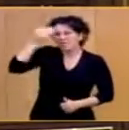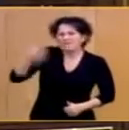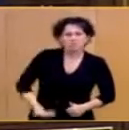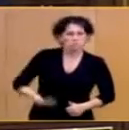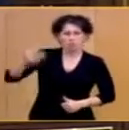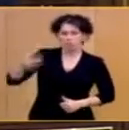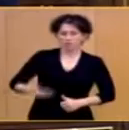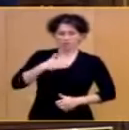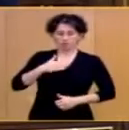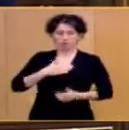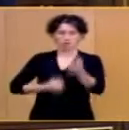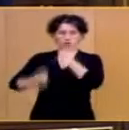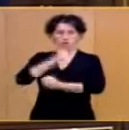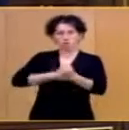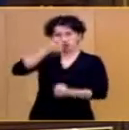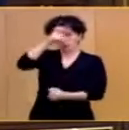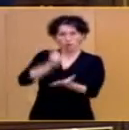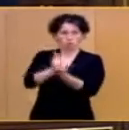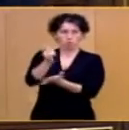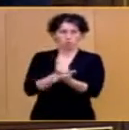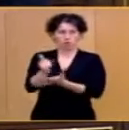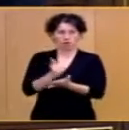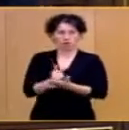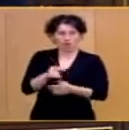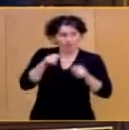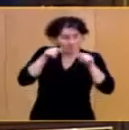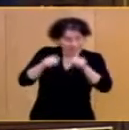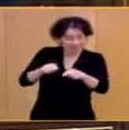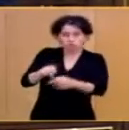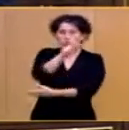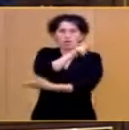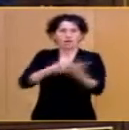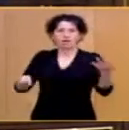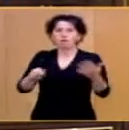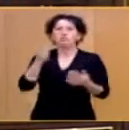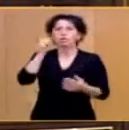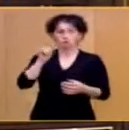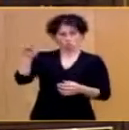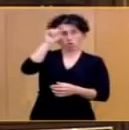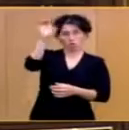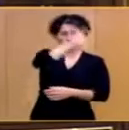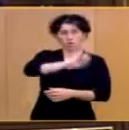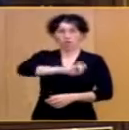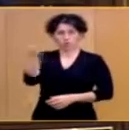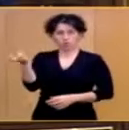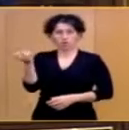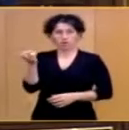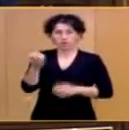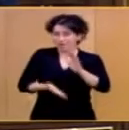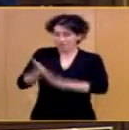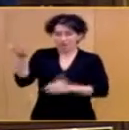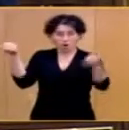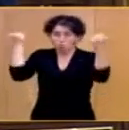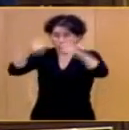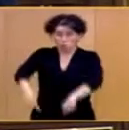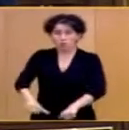nuestra economía rural, y no ocurre esto solo en Galicia, sino también en otras comunidades, y que está al borde de la ruina por la enorme